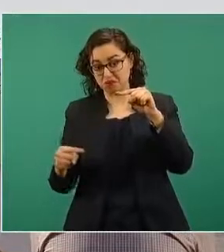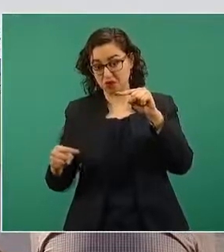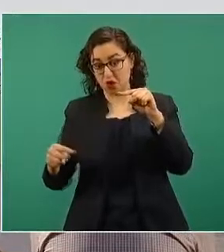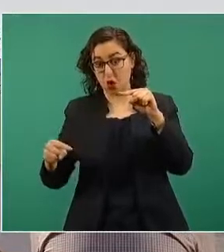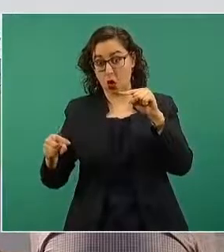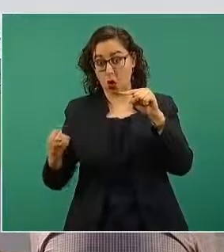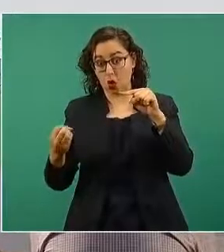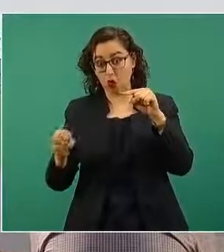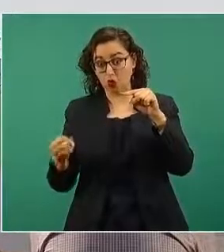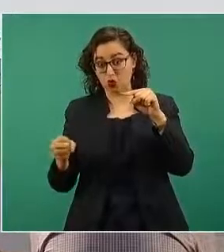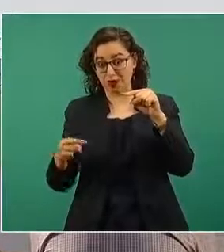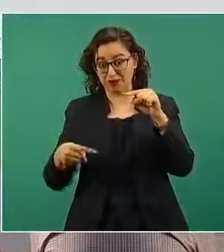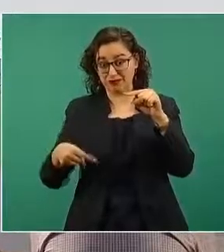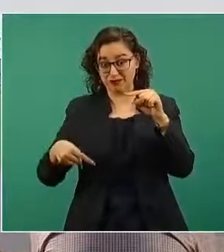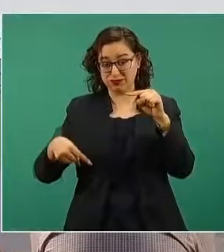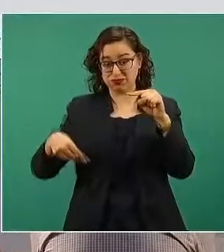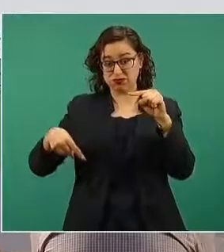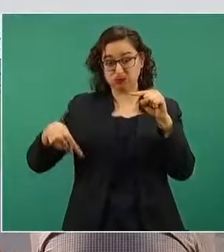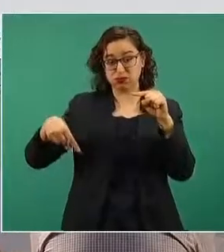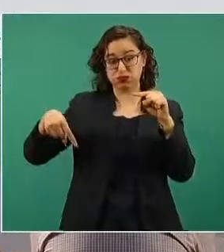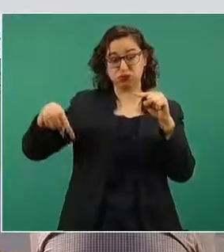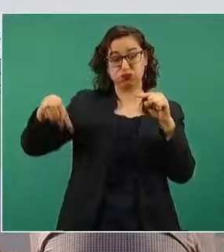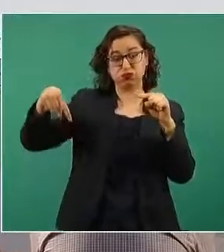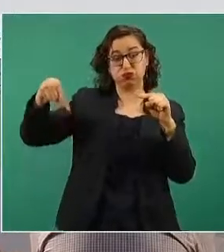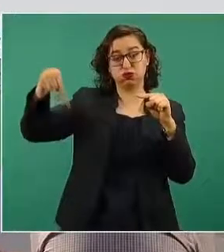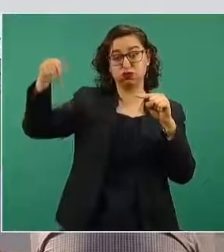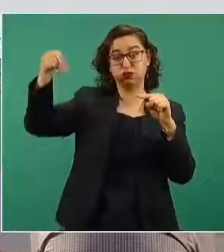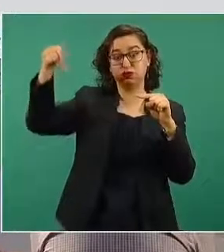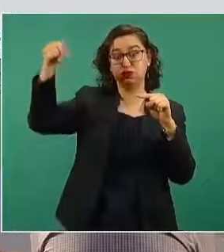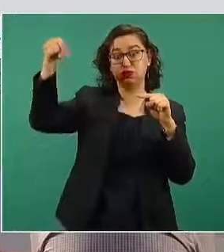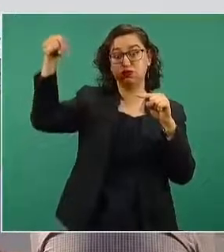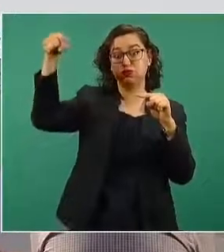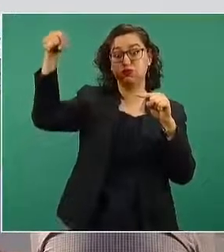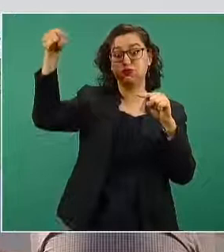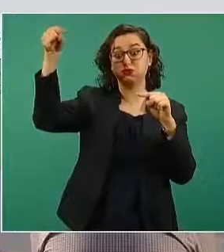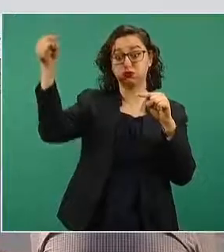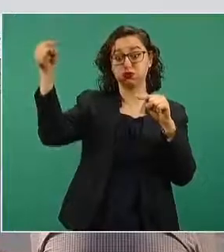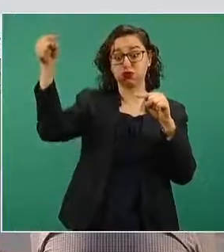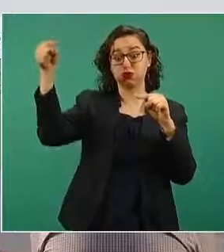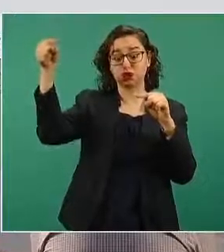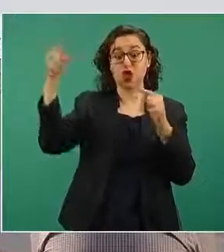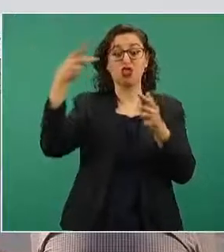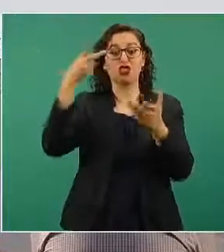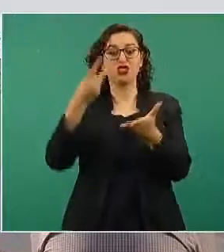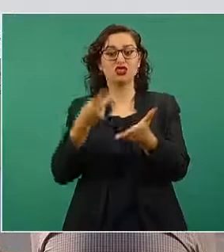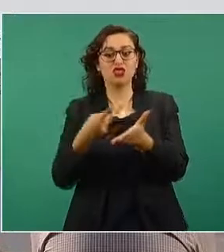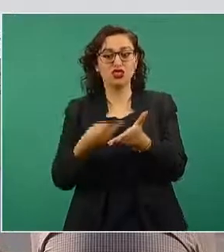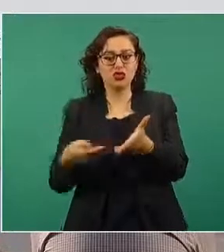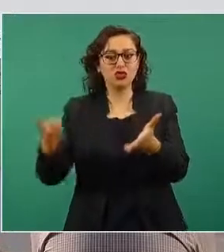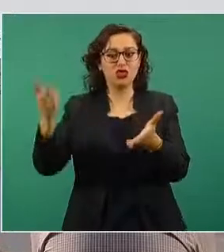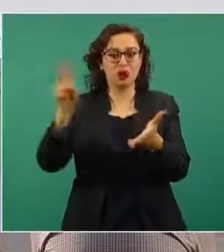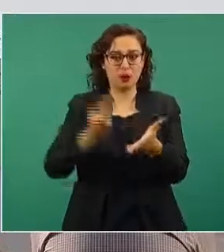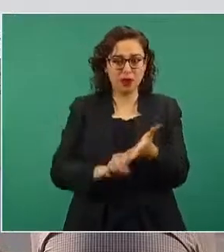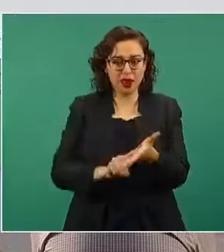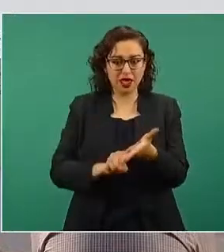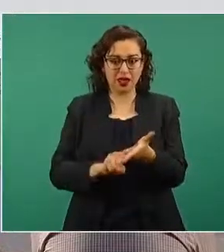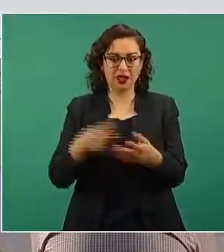octubre empezamos con este mayor pico epidémico. Fue prácticamente una duplicación de la cantidad de